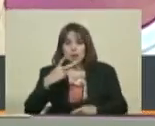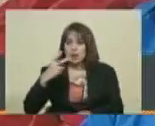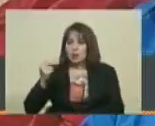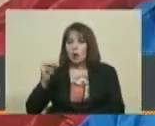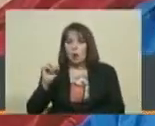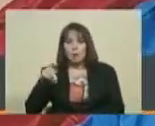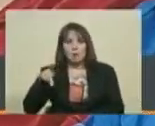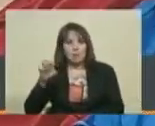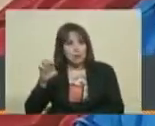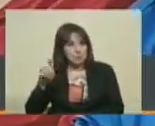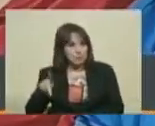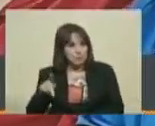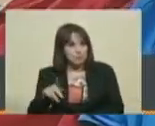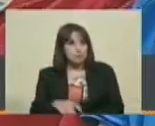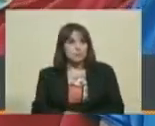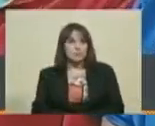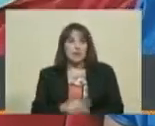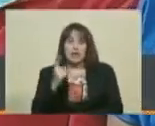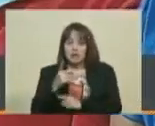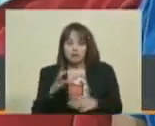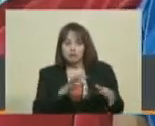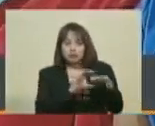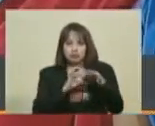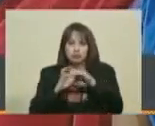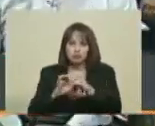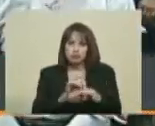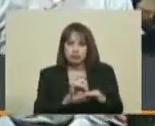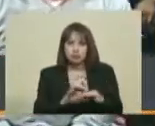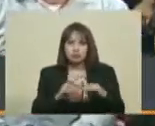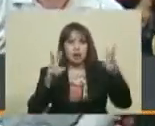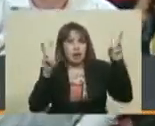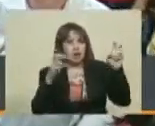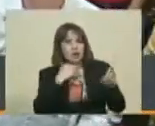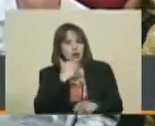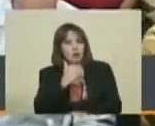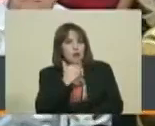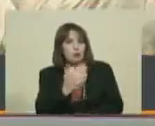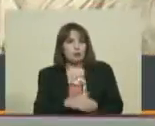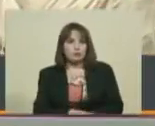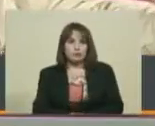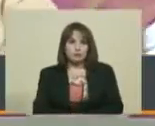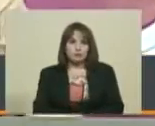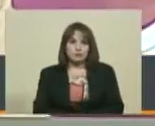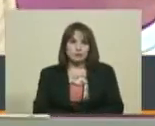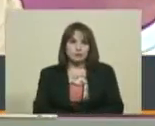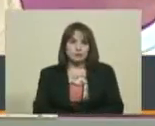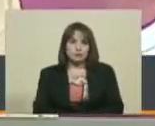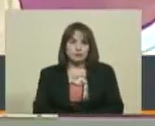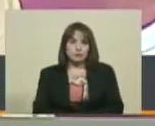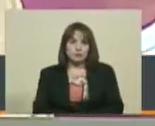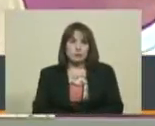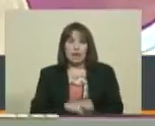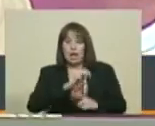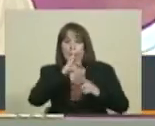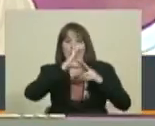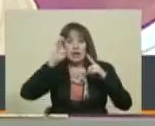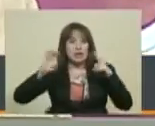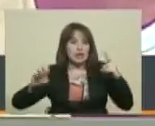Algo nuevo en el escenario energético mundial.